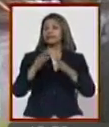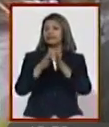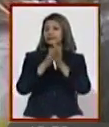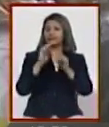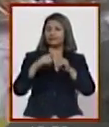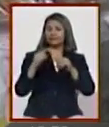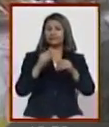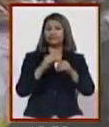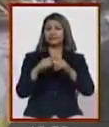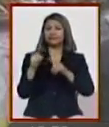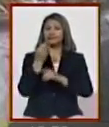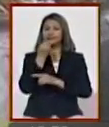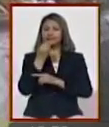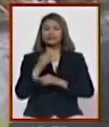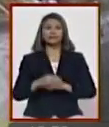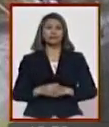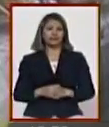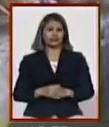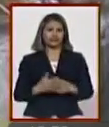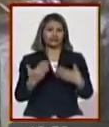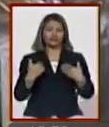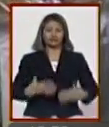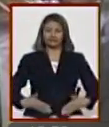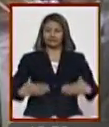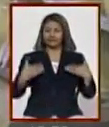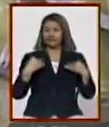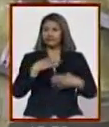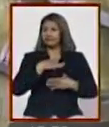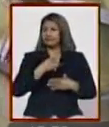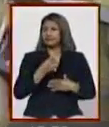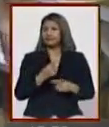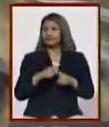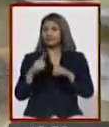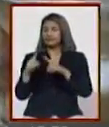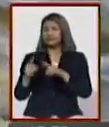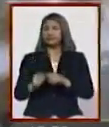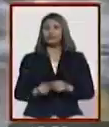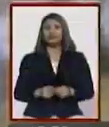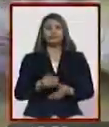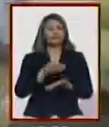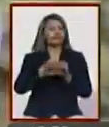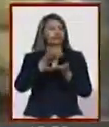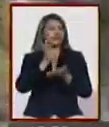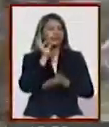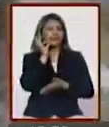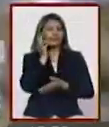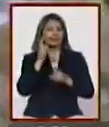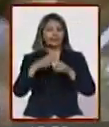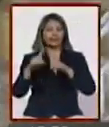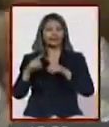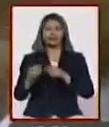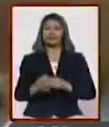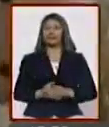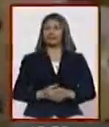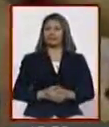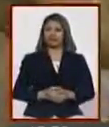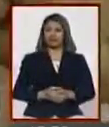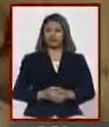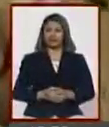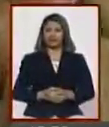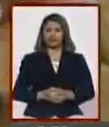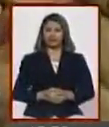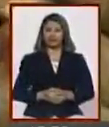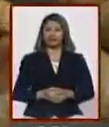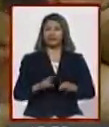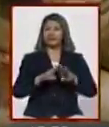serie de alimentos que caracterizan los gustos que tenía en vida el difunto, entre masitas, bebidas, frutas y hasta platos centrales.